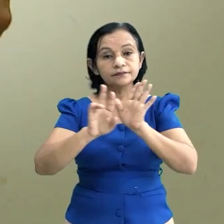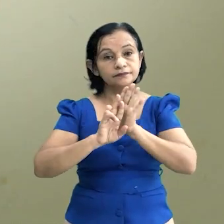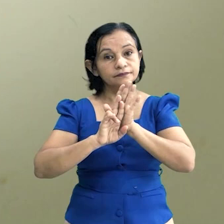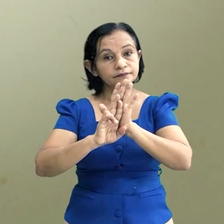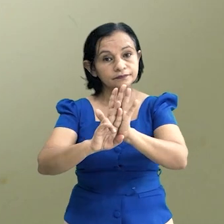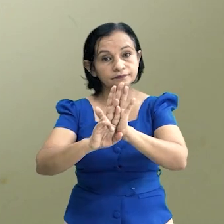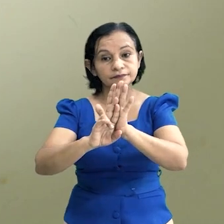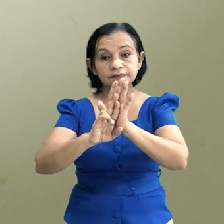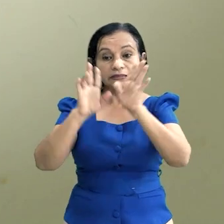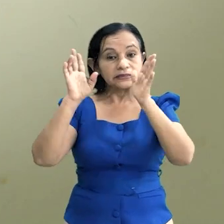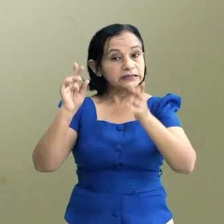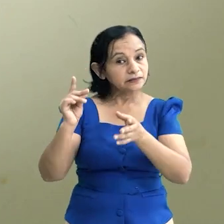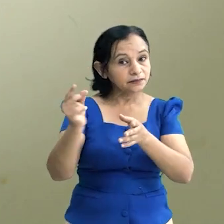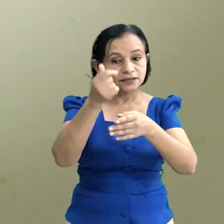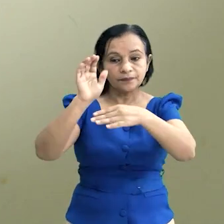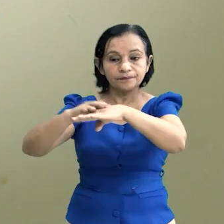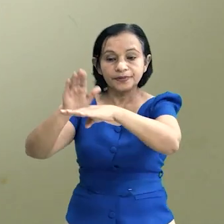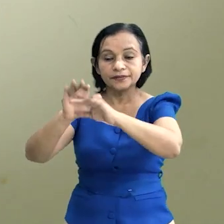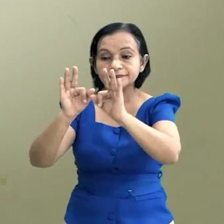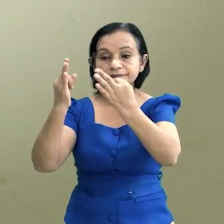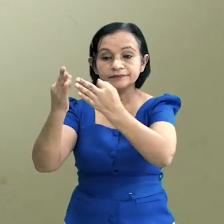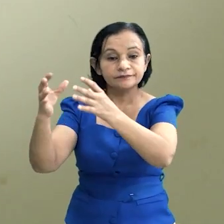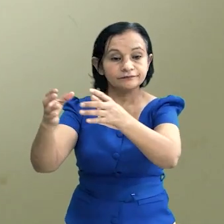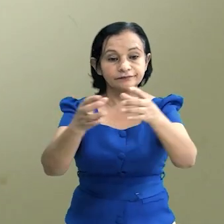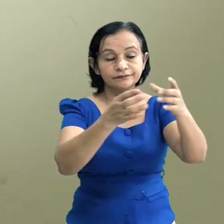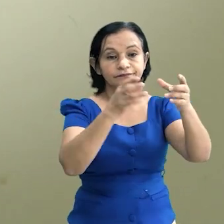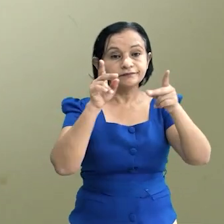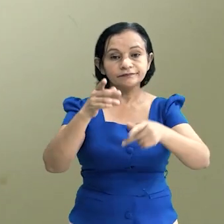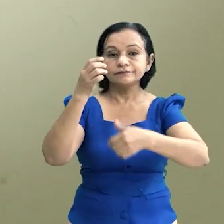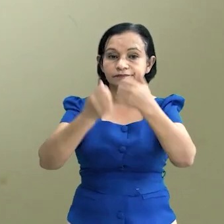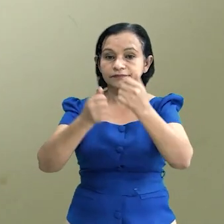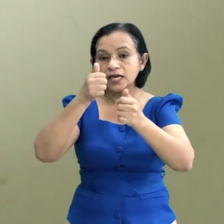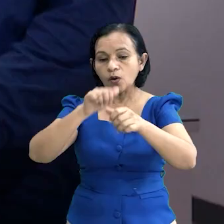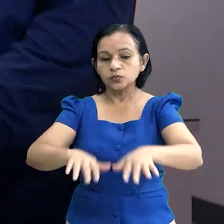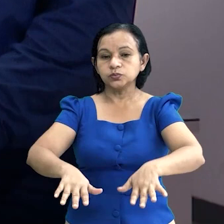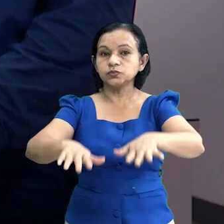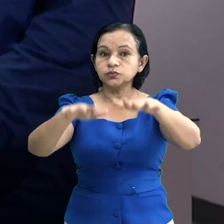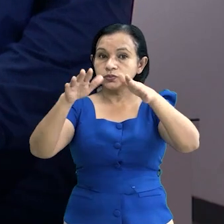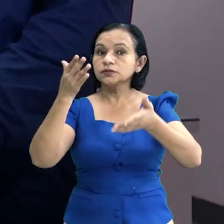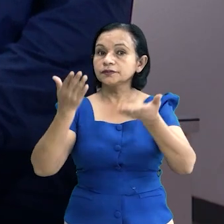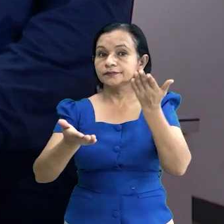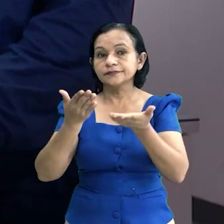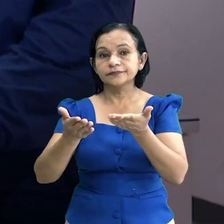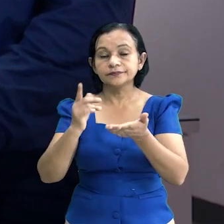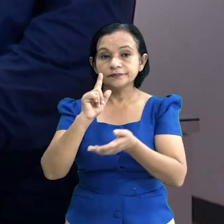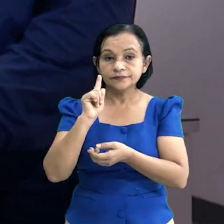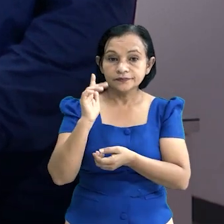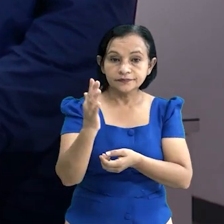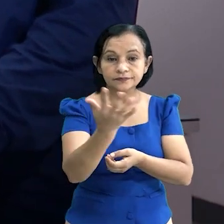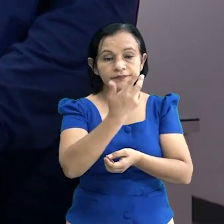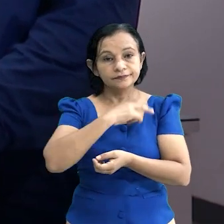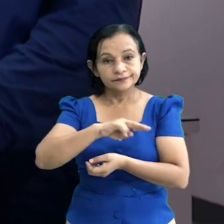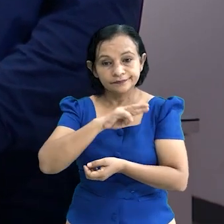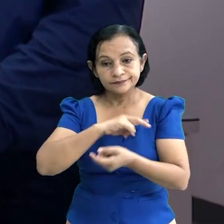y evacuar en el menor tiempo posible a las personas que vayan a ser afectadas. Pusimos pues todos los elementos, los